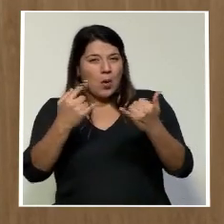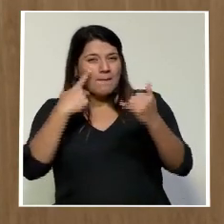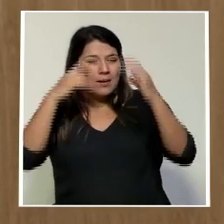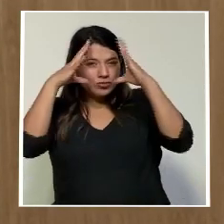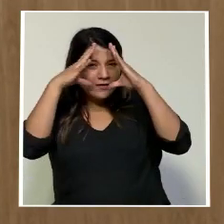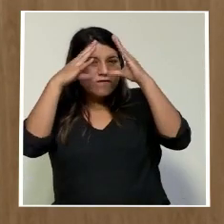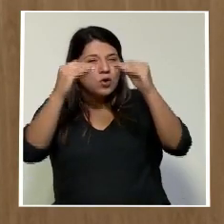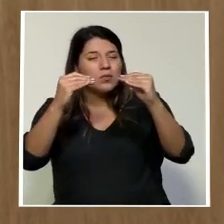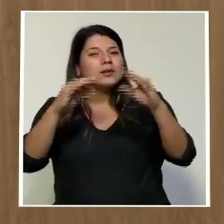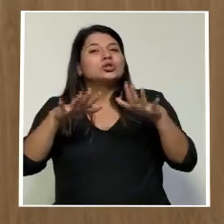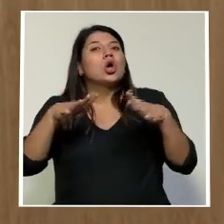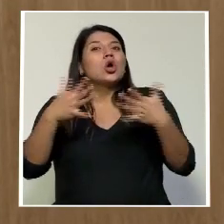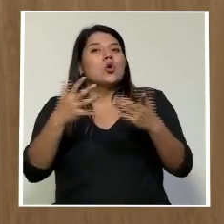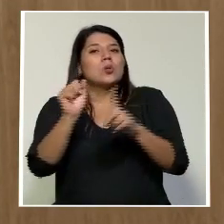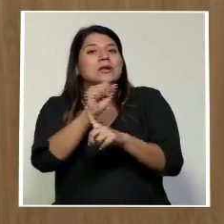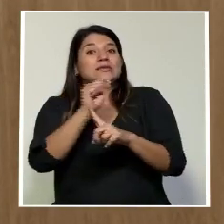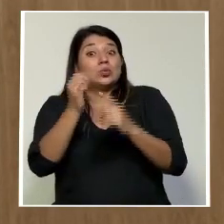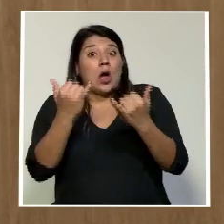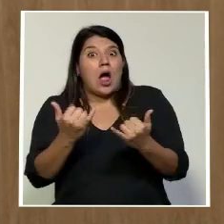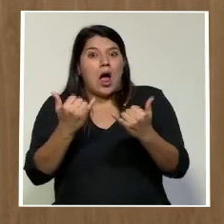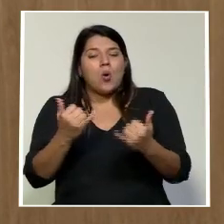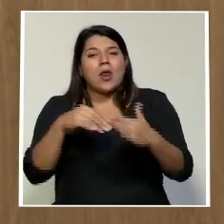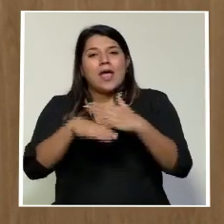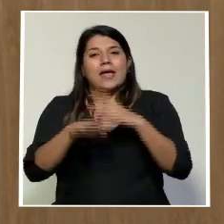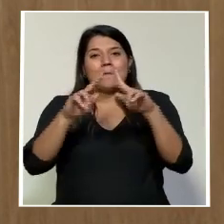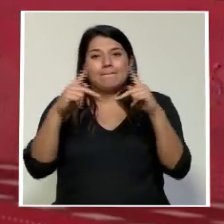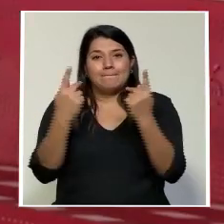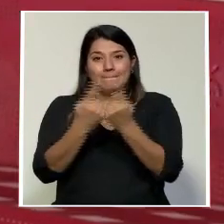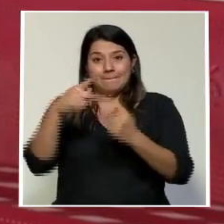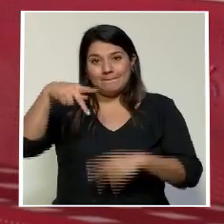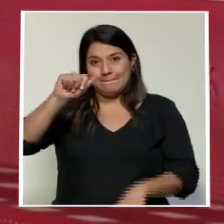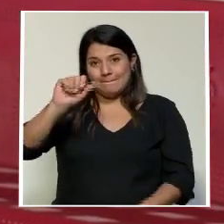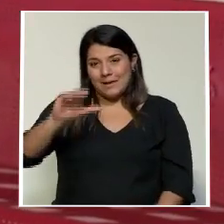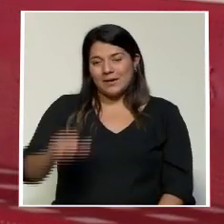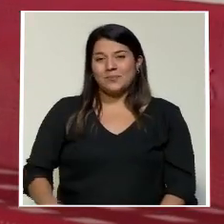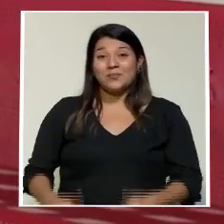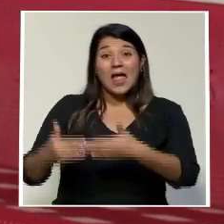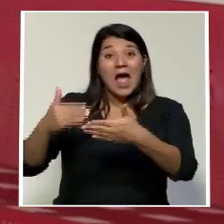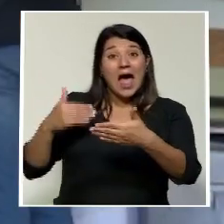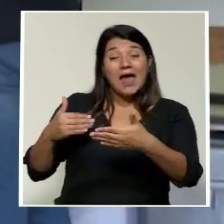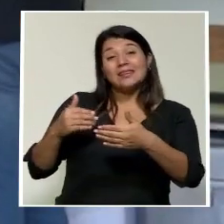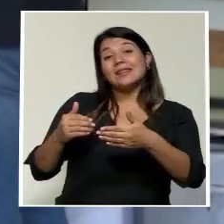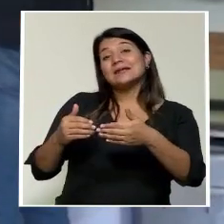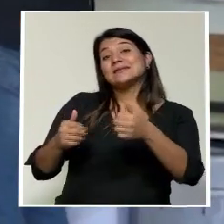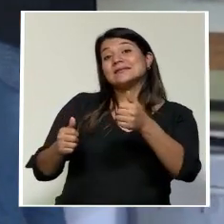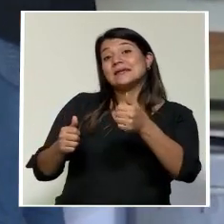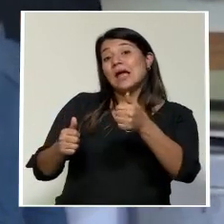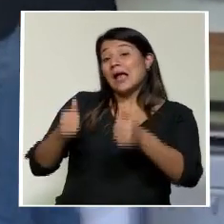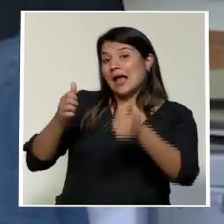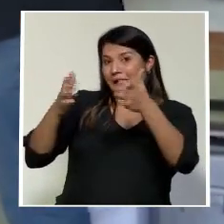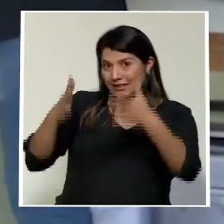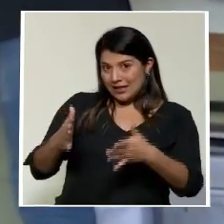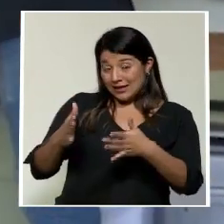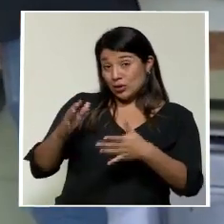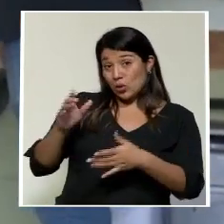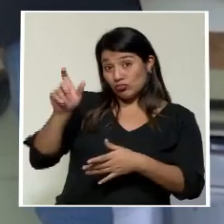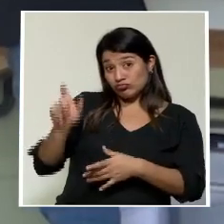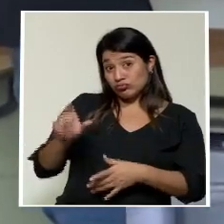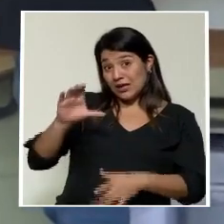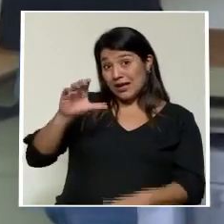está resquebrajado en este momento el Partido de Acción Ciudadana. La ex precandidata y actual diputada del Partido de Acción Ciudadana,